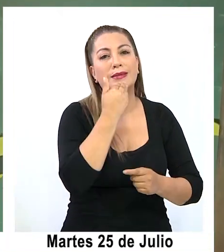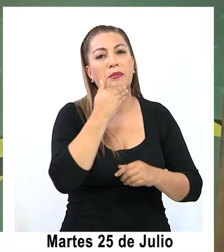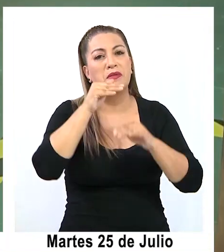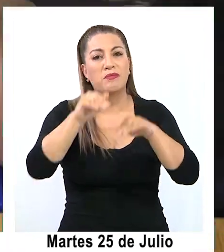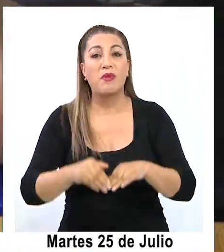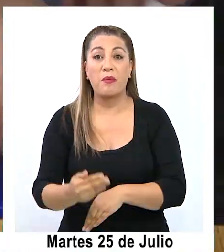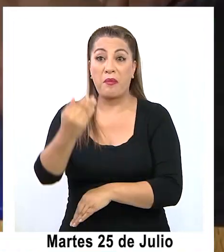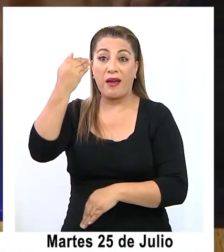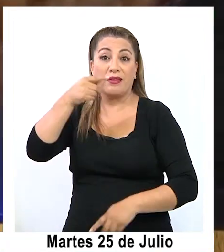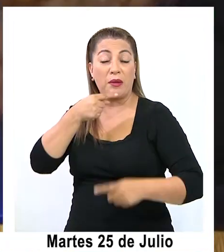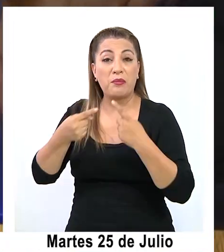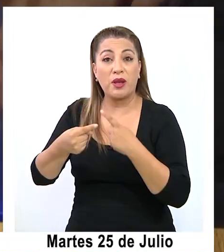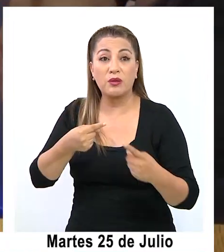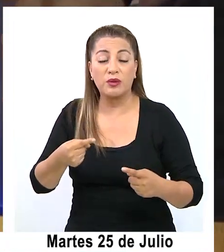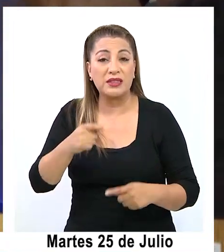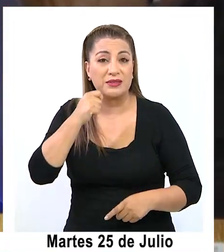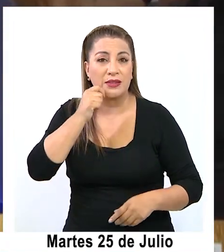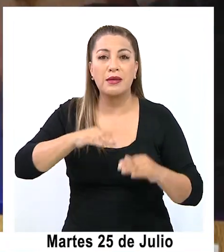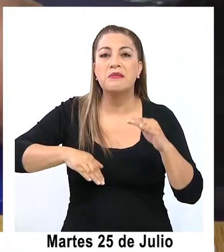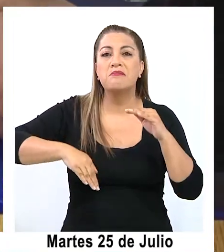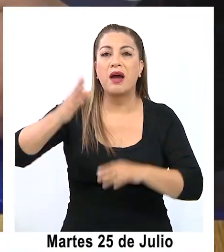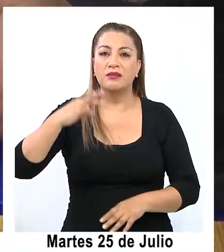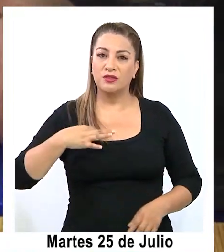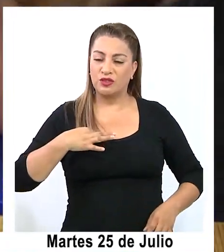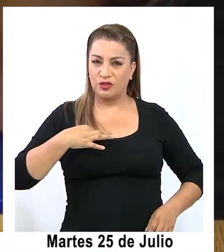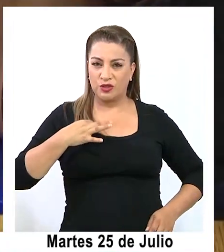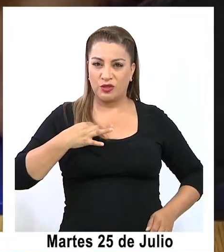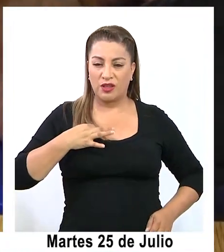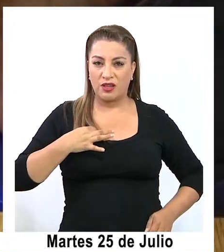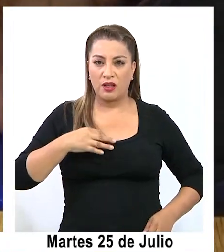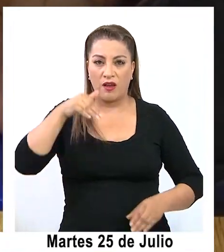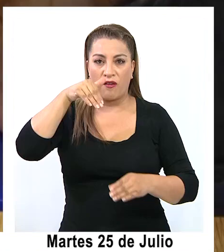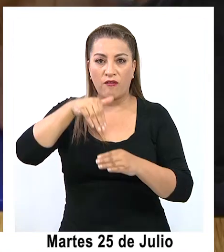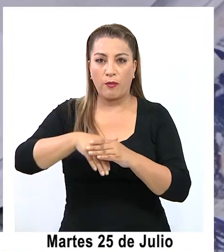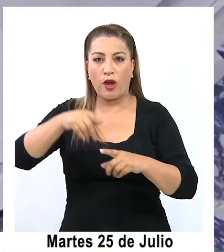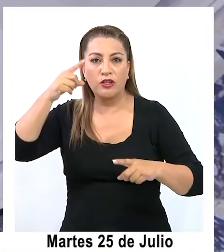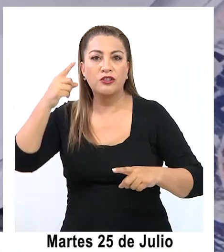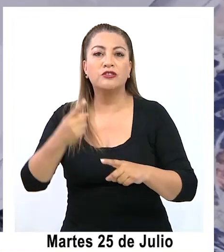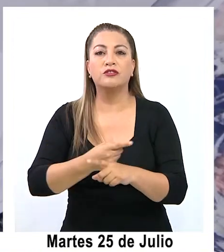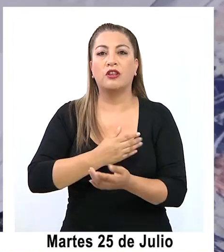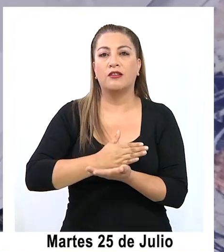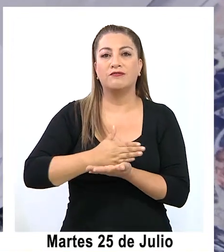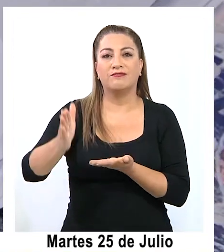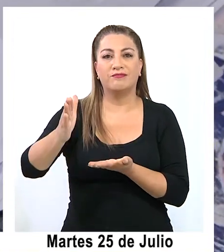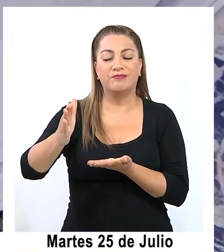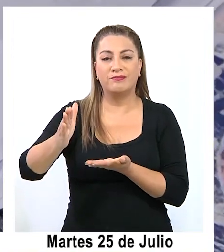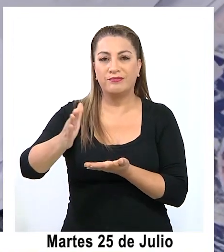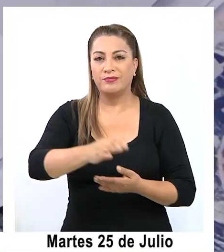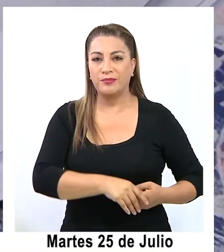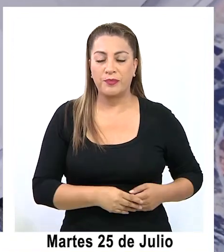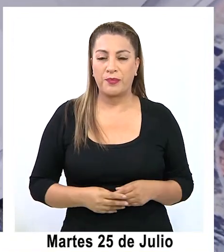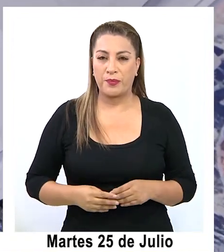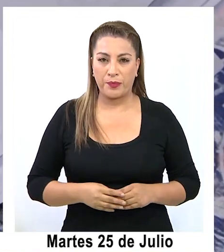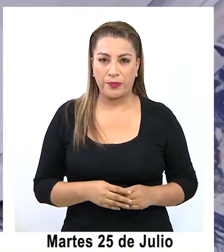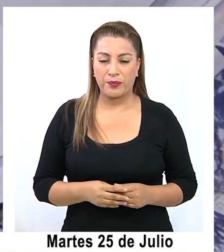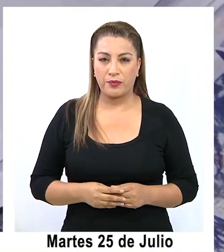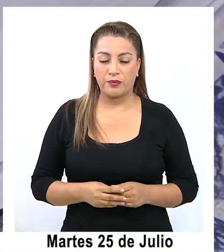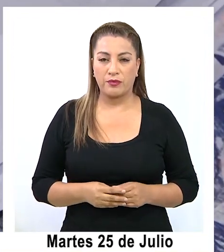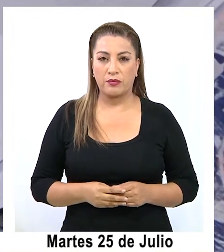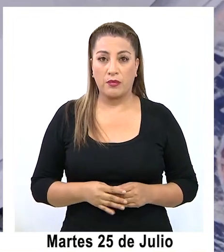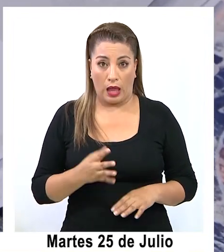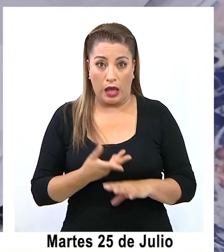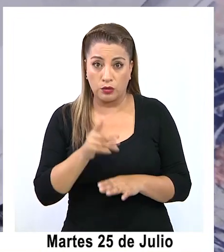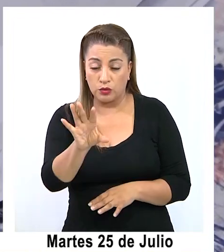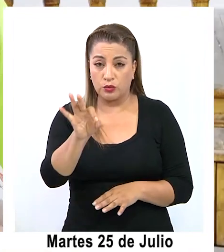anterior, señalan que la mayoría de los ciudadanos votarán nuevamente rechazo. Está la